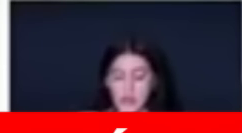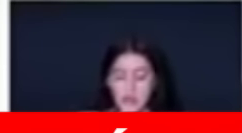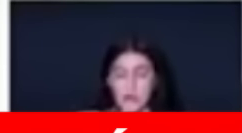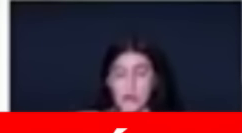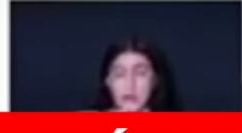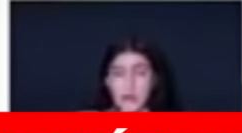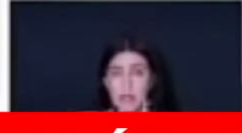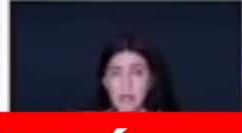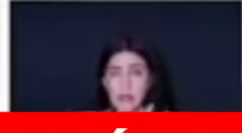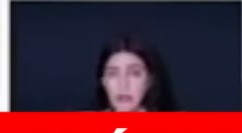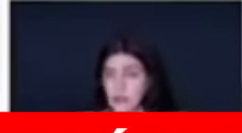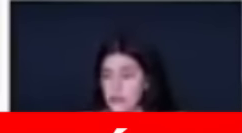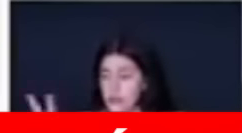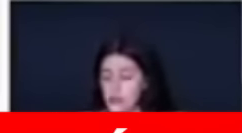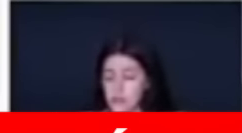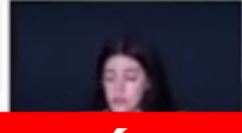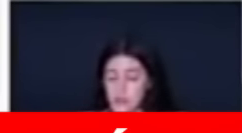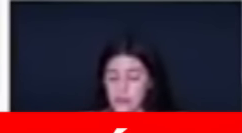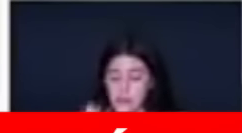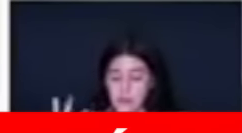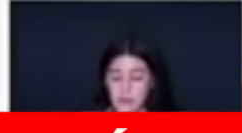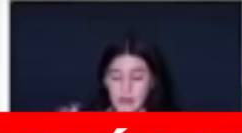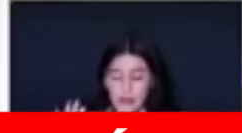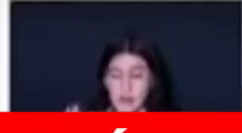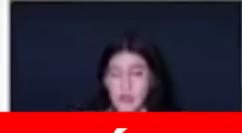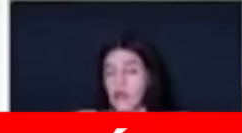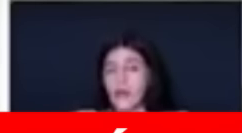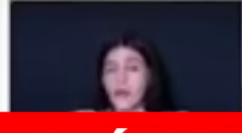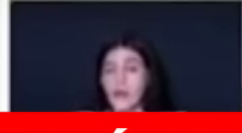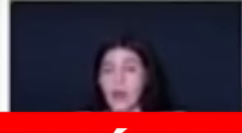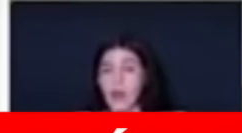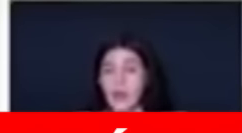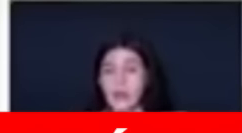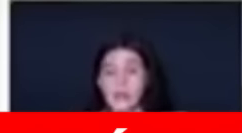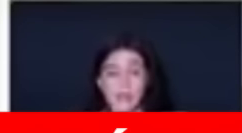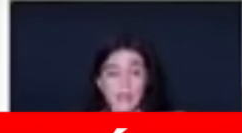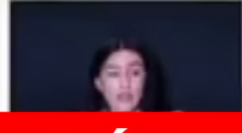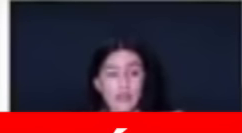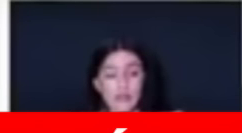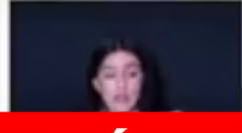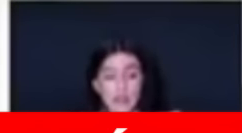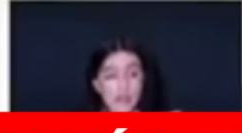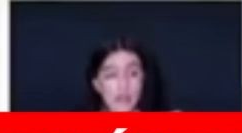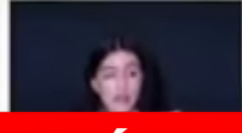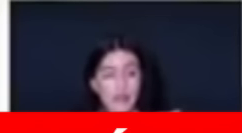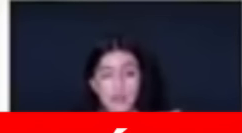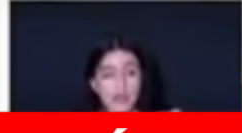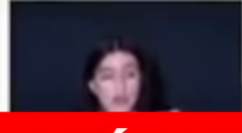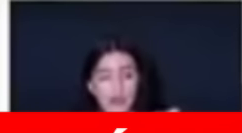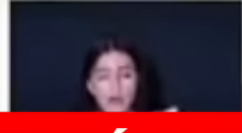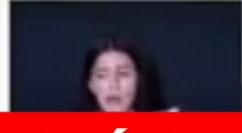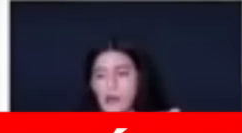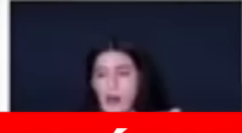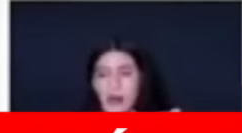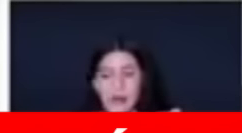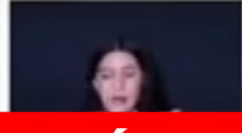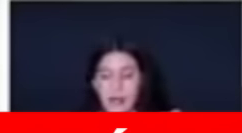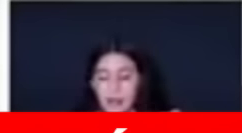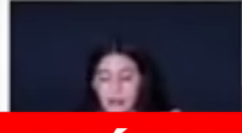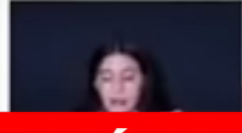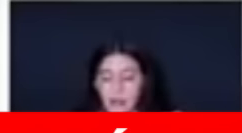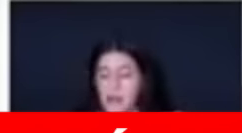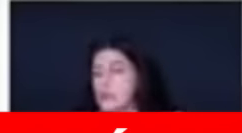2021-2024 y decían, desaparecieron al candidato, secuestraron al hermano de la candidata. Y son cosas que no se